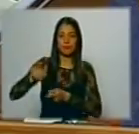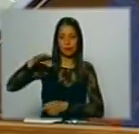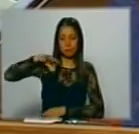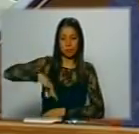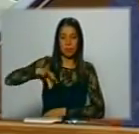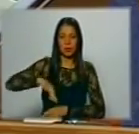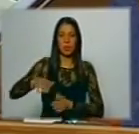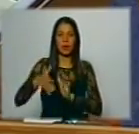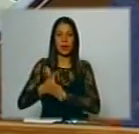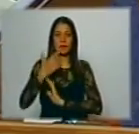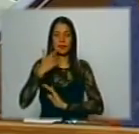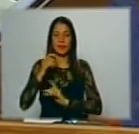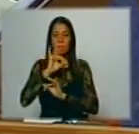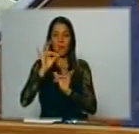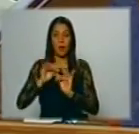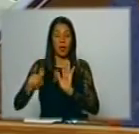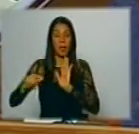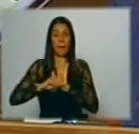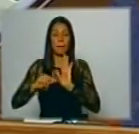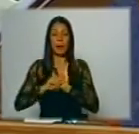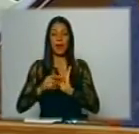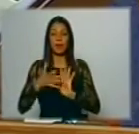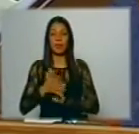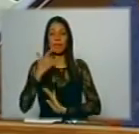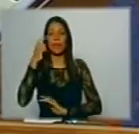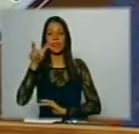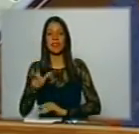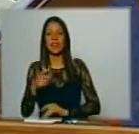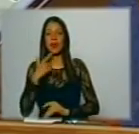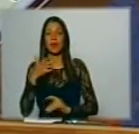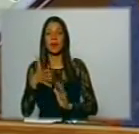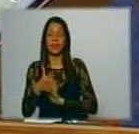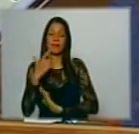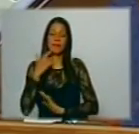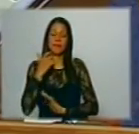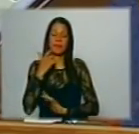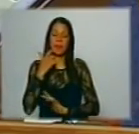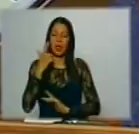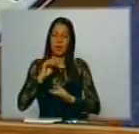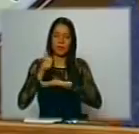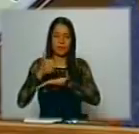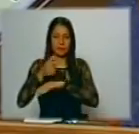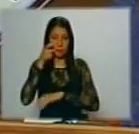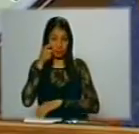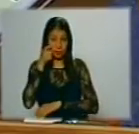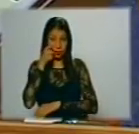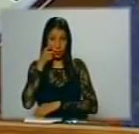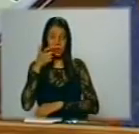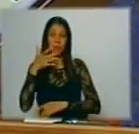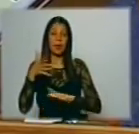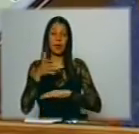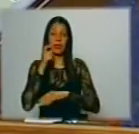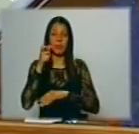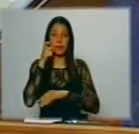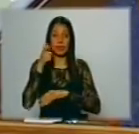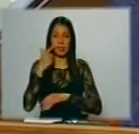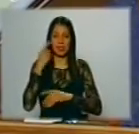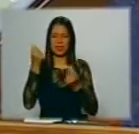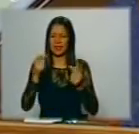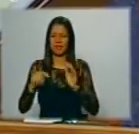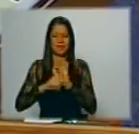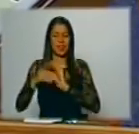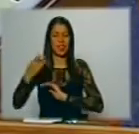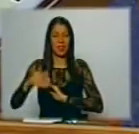de precios, así como sus mecanismos de seguimiento y control, presentadas a su consideración por la Superintendencia Nacional para la Defensa de los Derechos Socioeconómicos. A